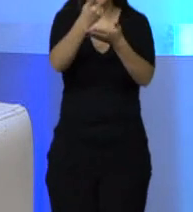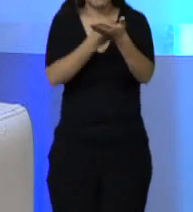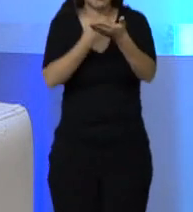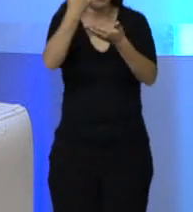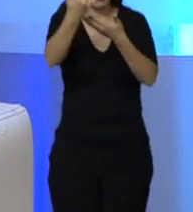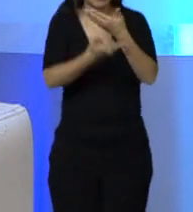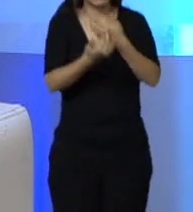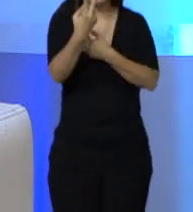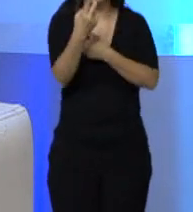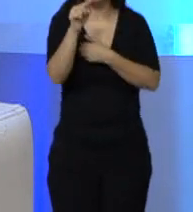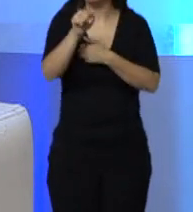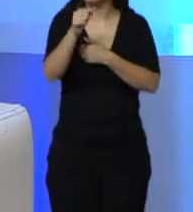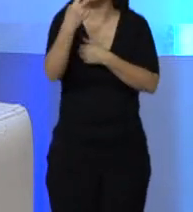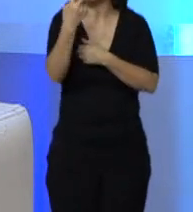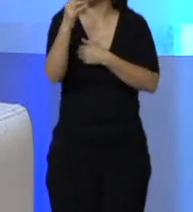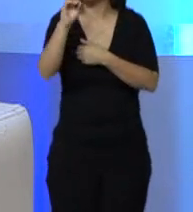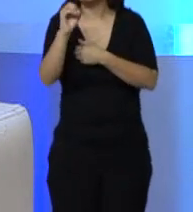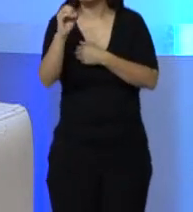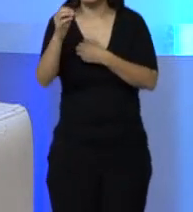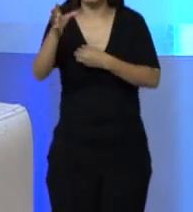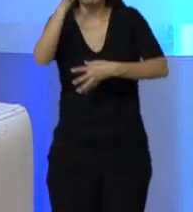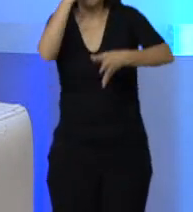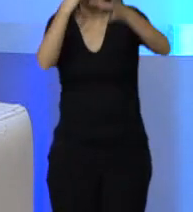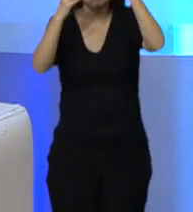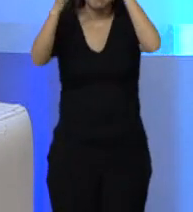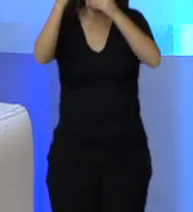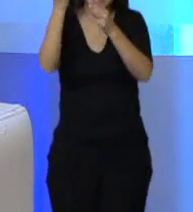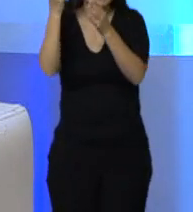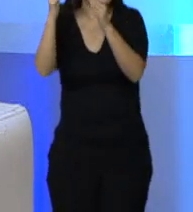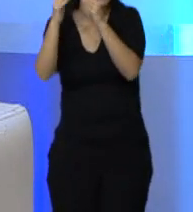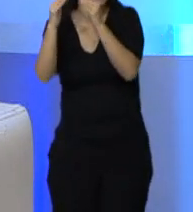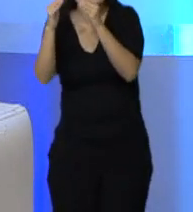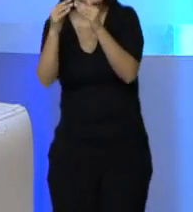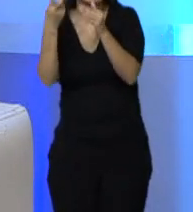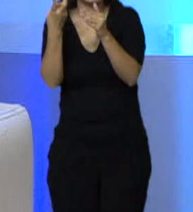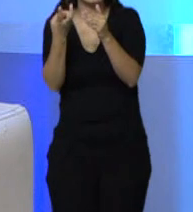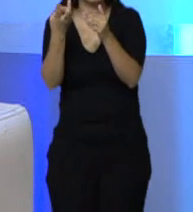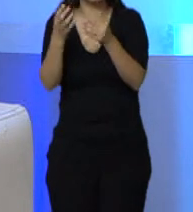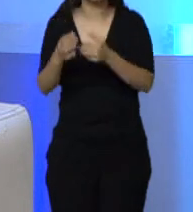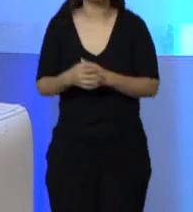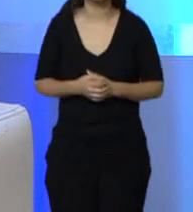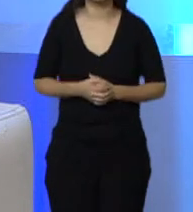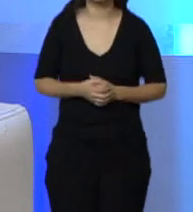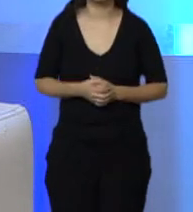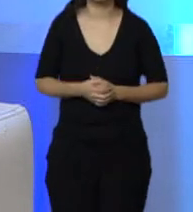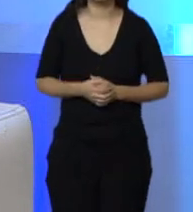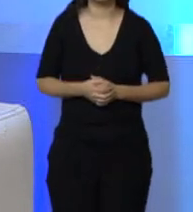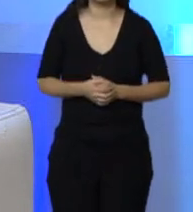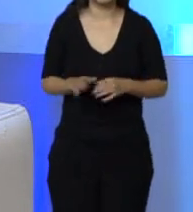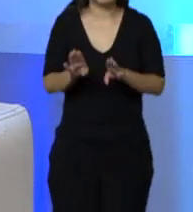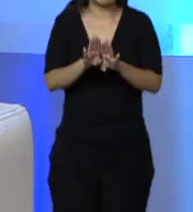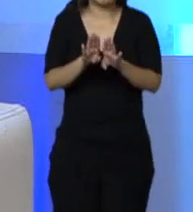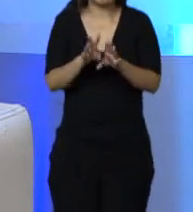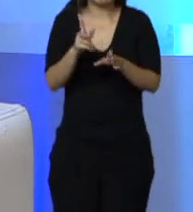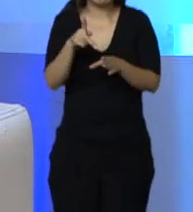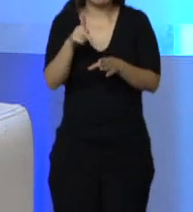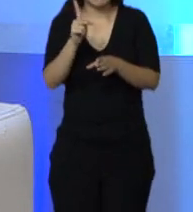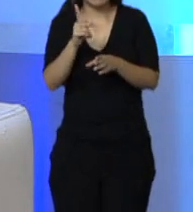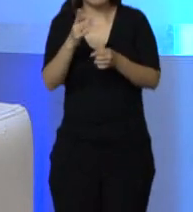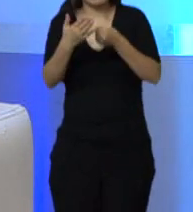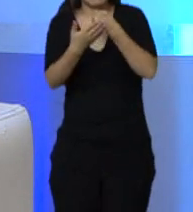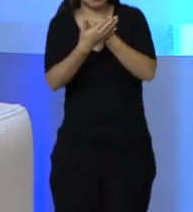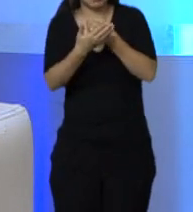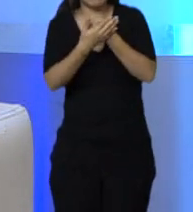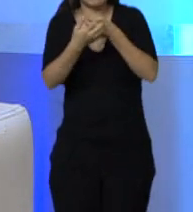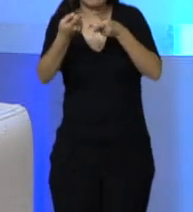2.0 de aprender en casa entonces es increíble y cuál porque el momento que se llegue el